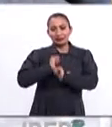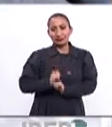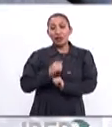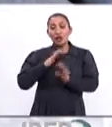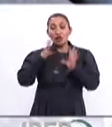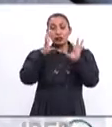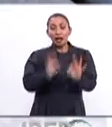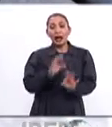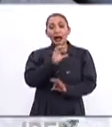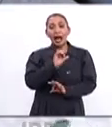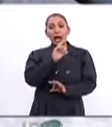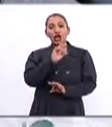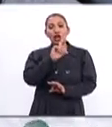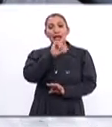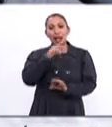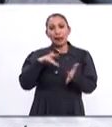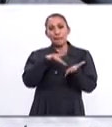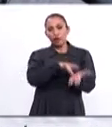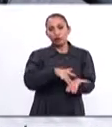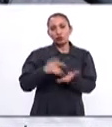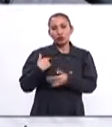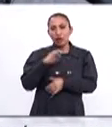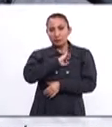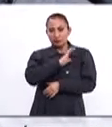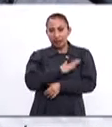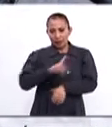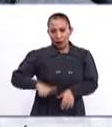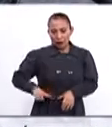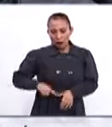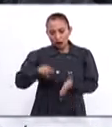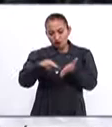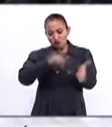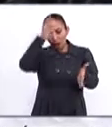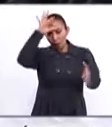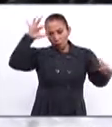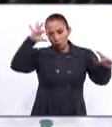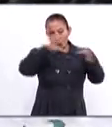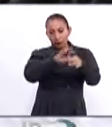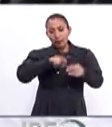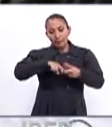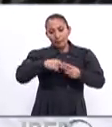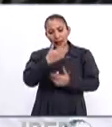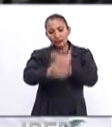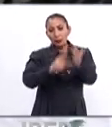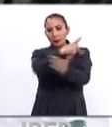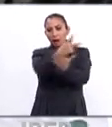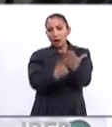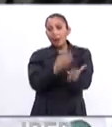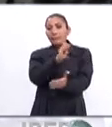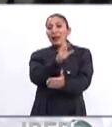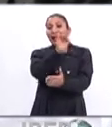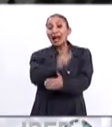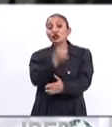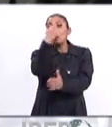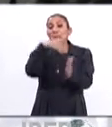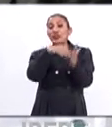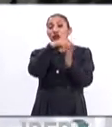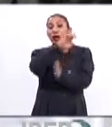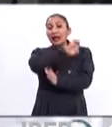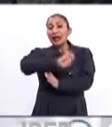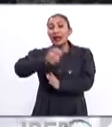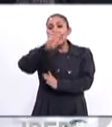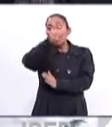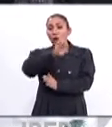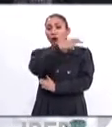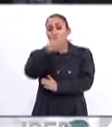y la Fundación Carolina, con el apoyo del Gobierno de España, firmaron un convenio que pone en marcha un programa de becas de 1 millón de euros